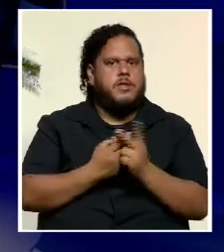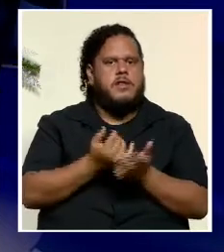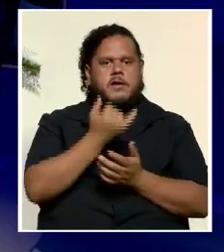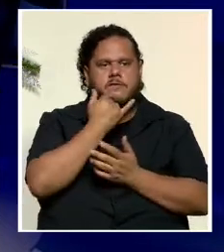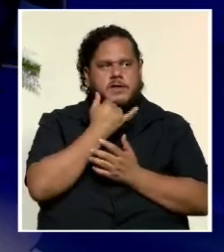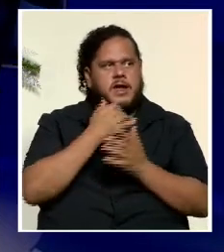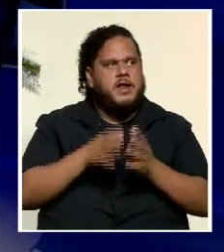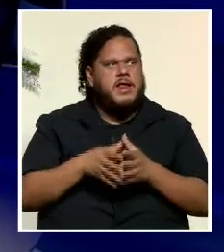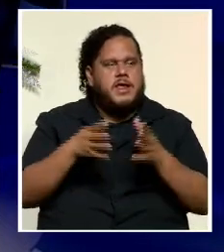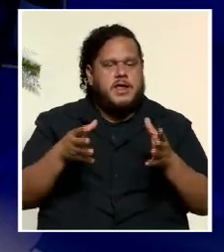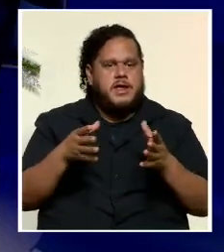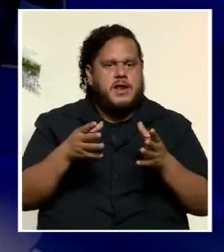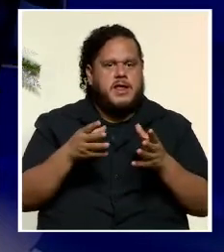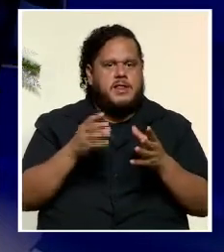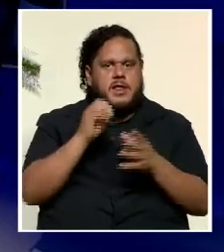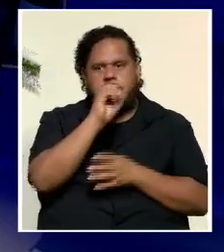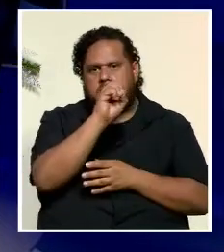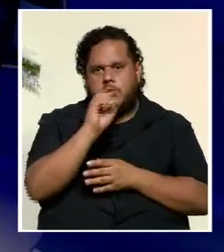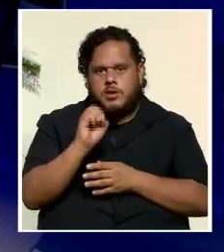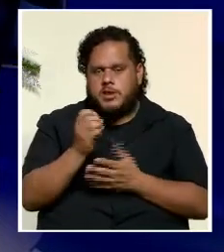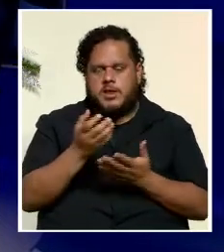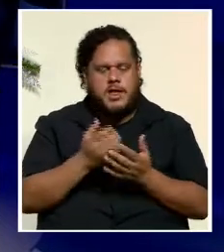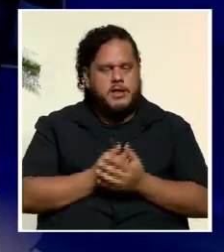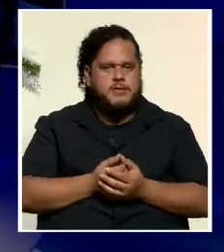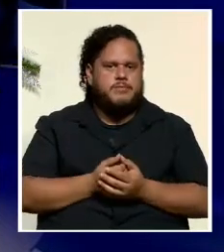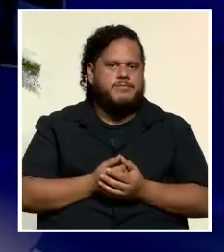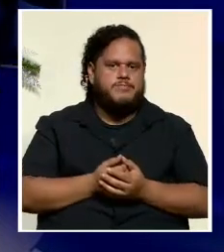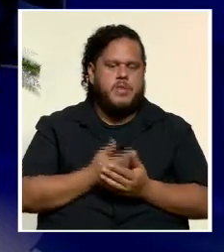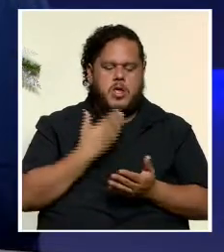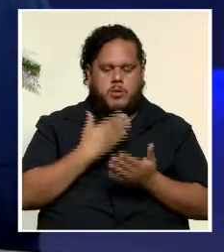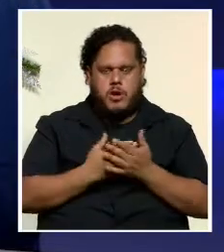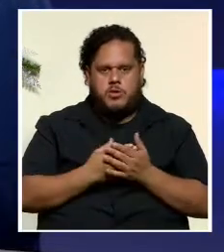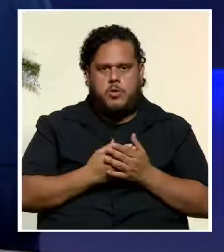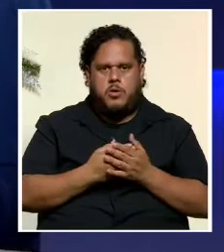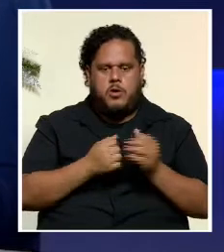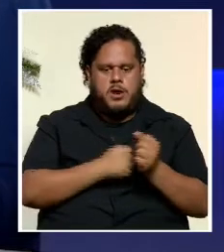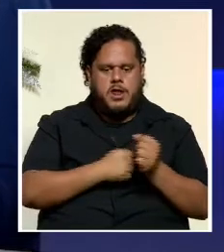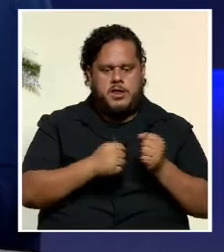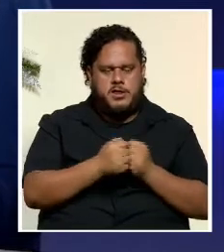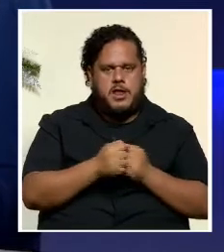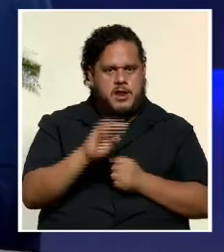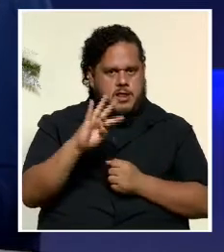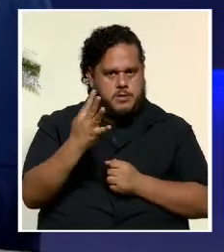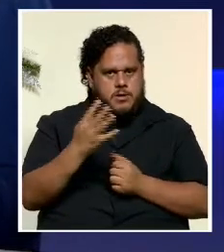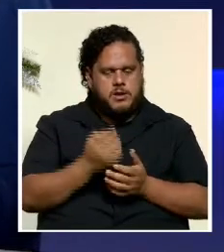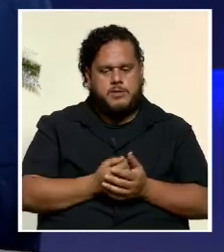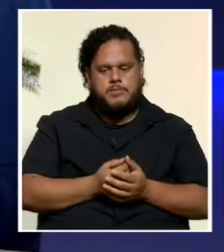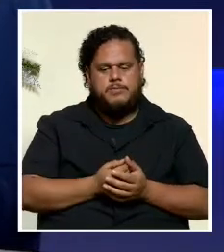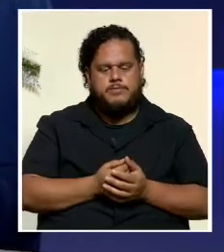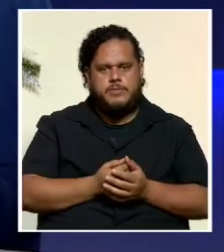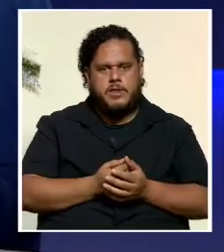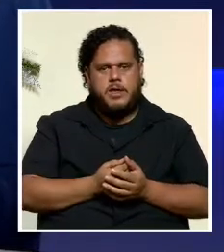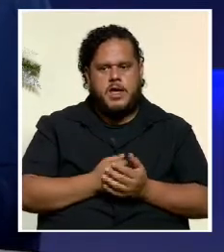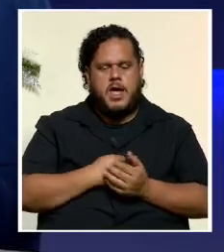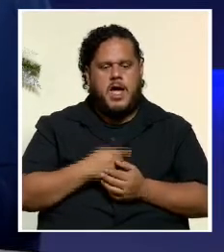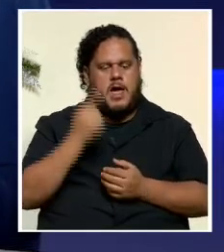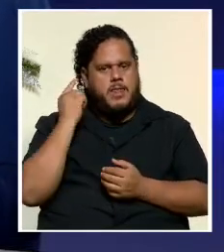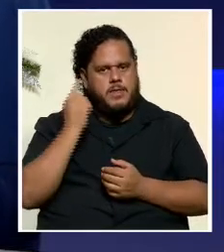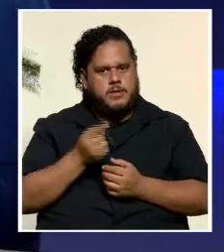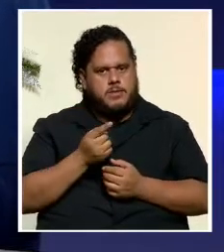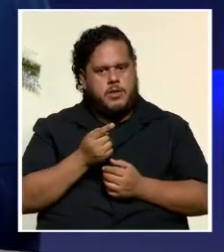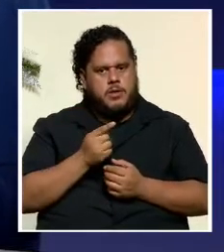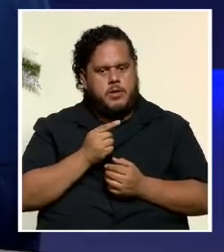grandes proporciones, en trazos gruesos? Bueno, la Sala Constitucional ha determinado que el